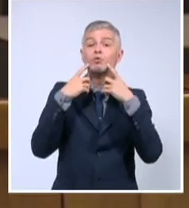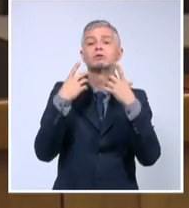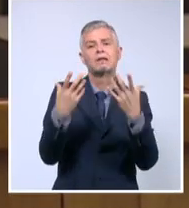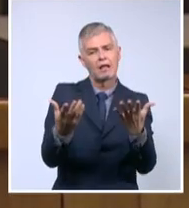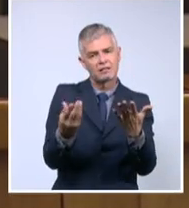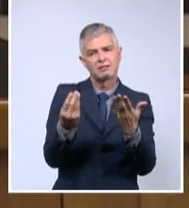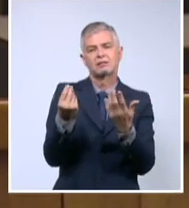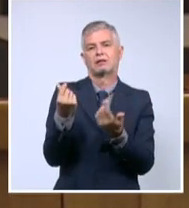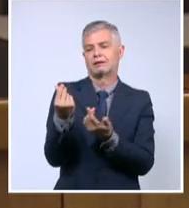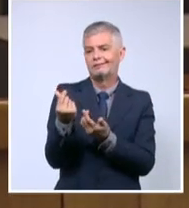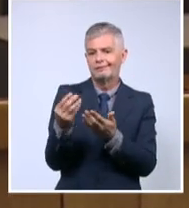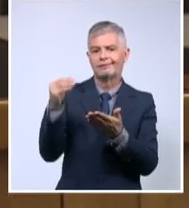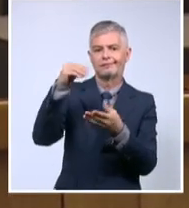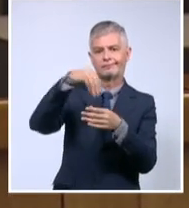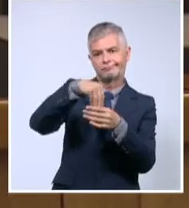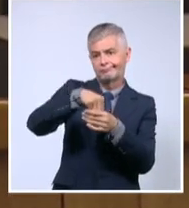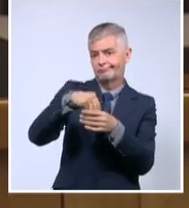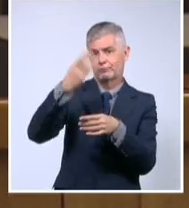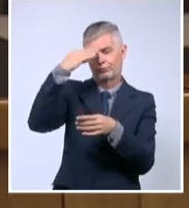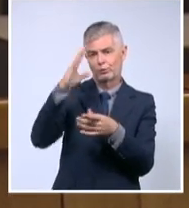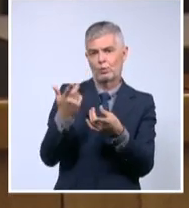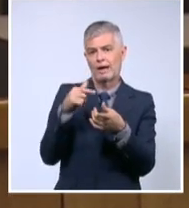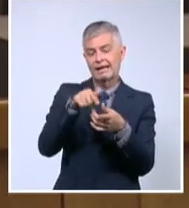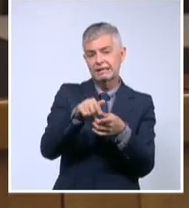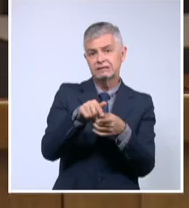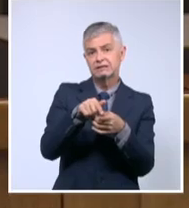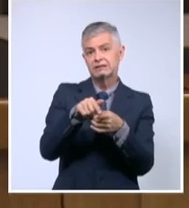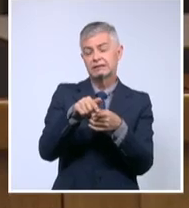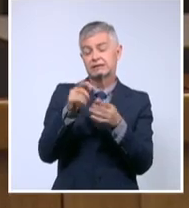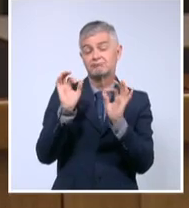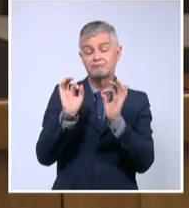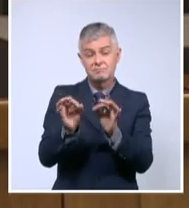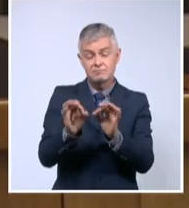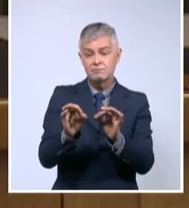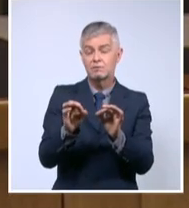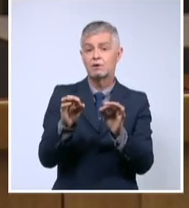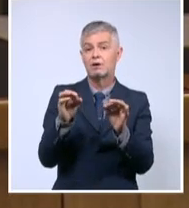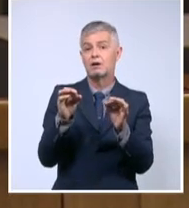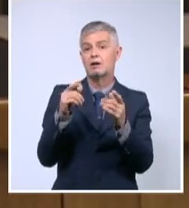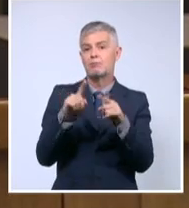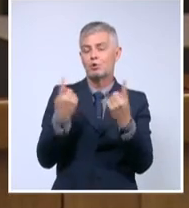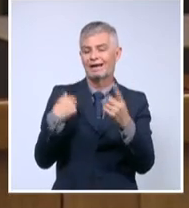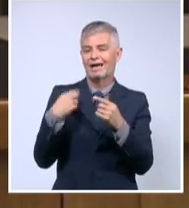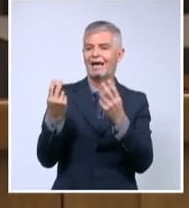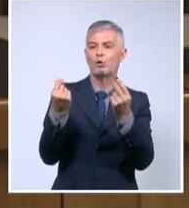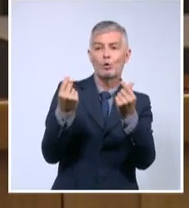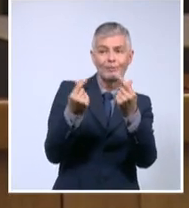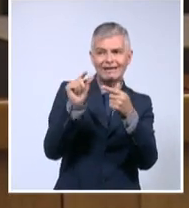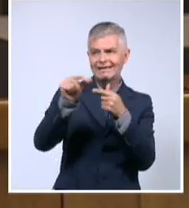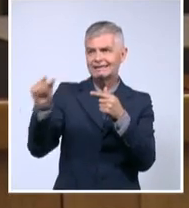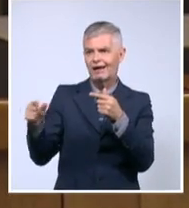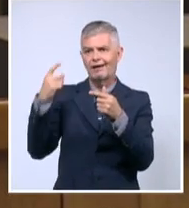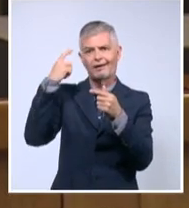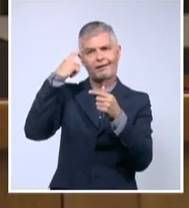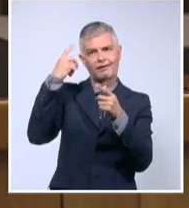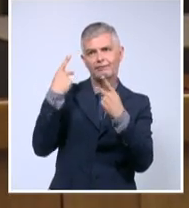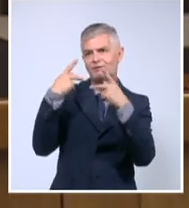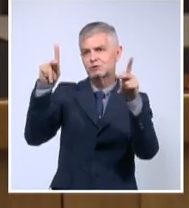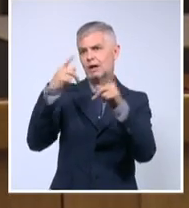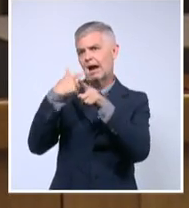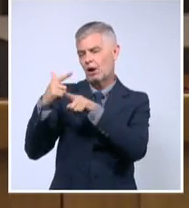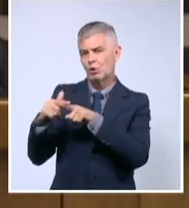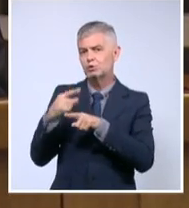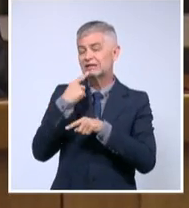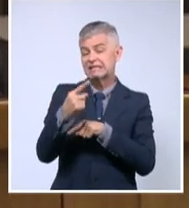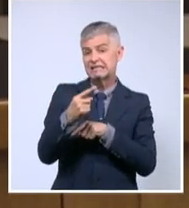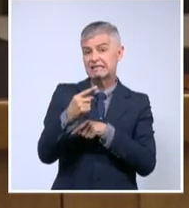canalizarlas y resolver una contradicción señalada de manera persistente y crítica por economistas y otros expertos, o sea,